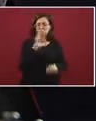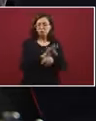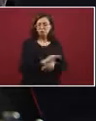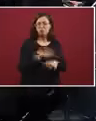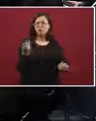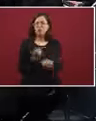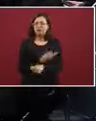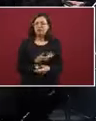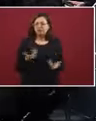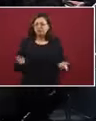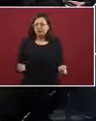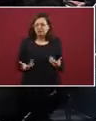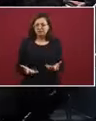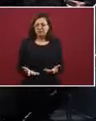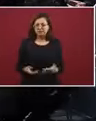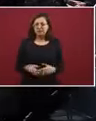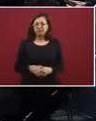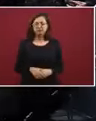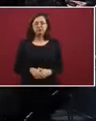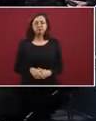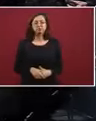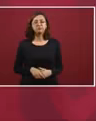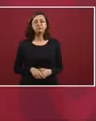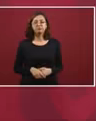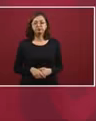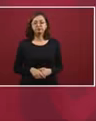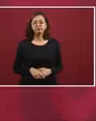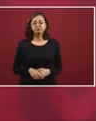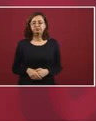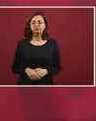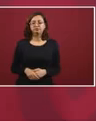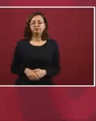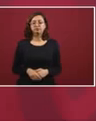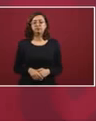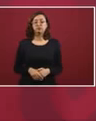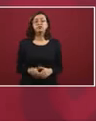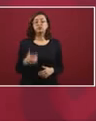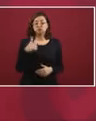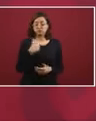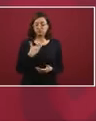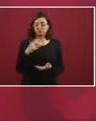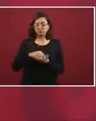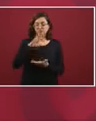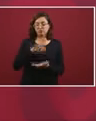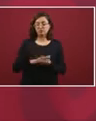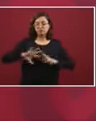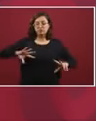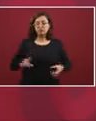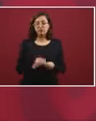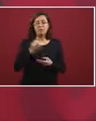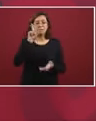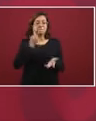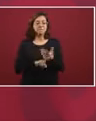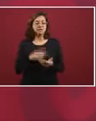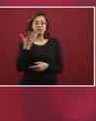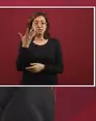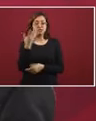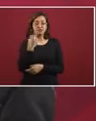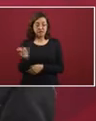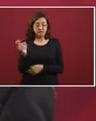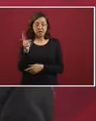serio? Mira, el número total que tengo registrado son 1,100, no el número que tú